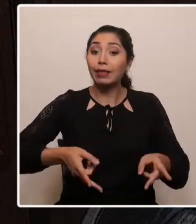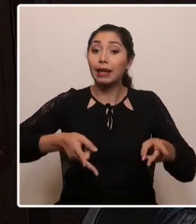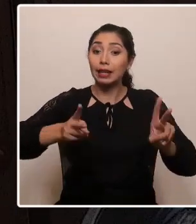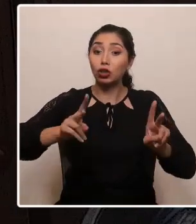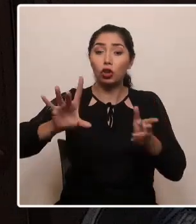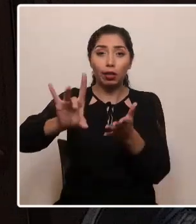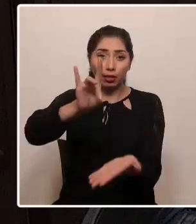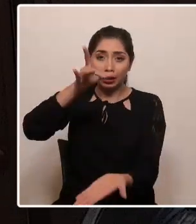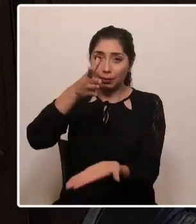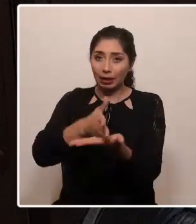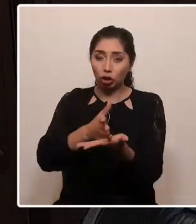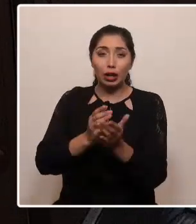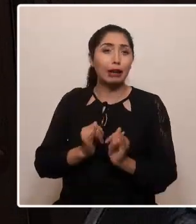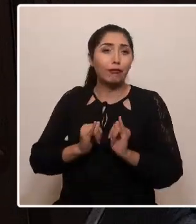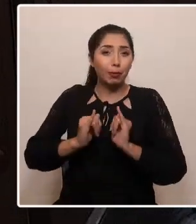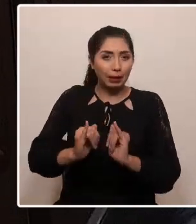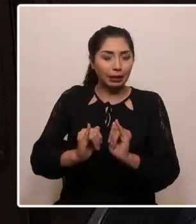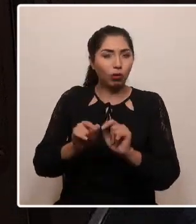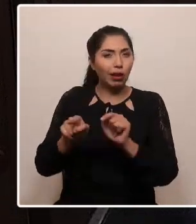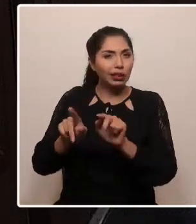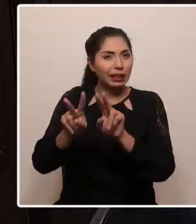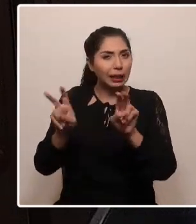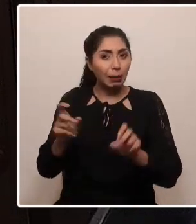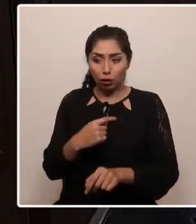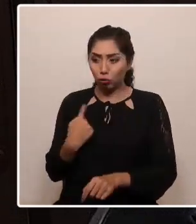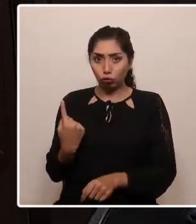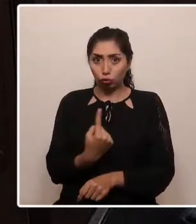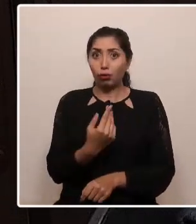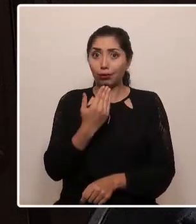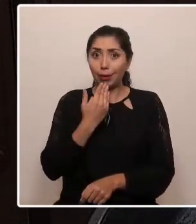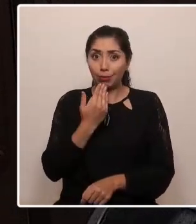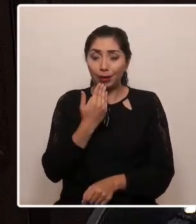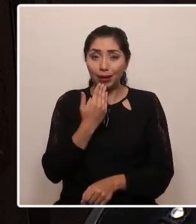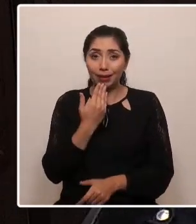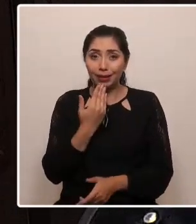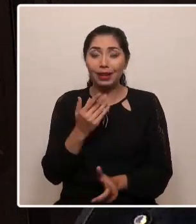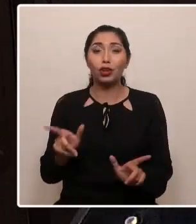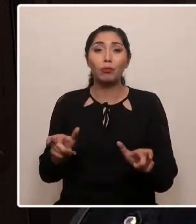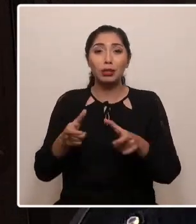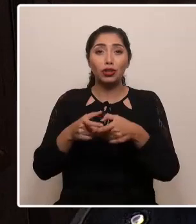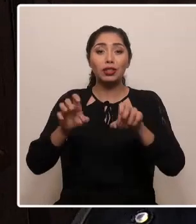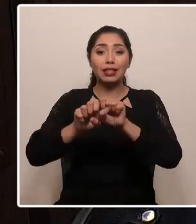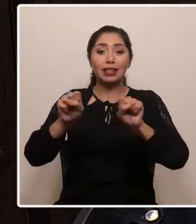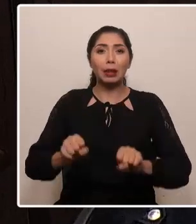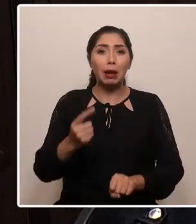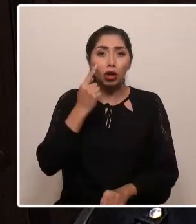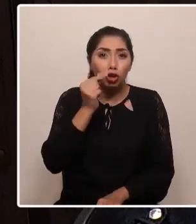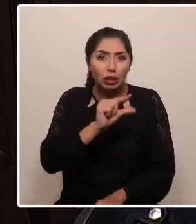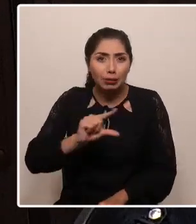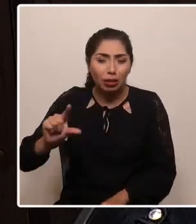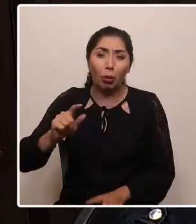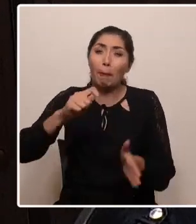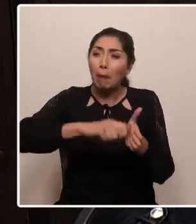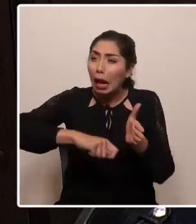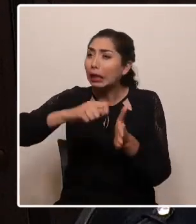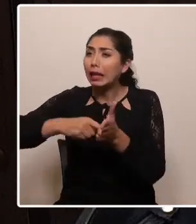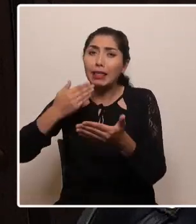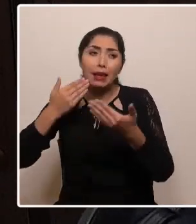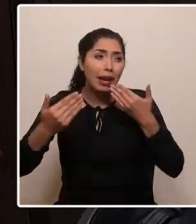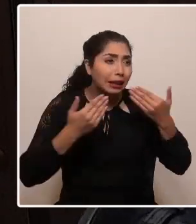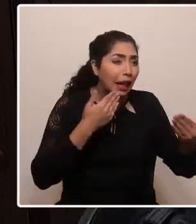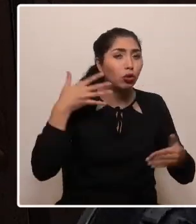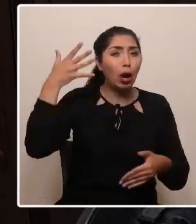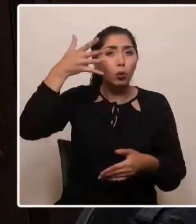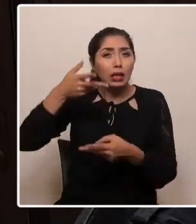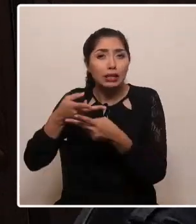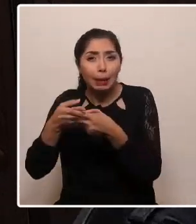autodeterminación informativa, materia que nosotros estamos viendo en la Comisión de Sistemas de Conocimiento, el cual llevamos meses debatiendo y escuchando diferentes audiencias públicas sobre